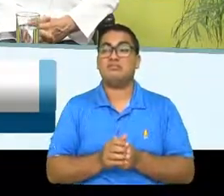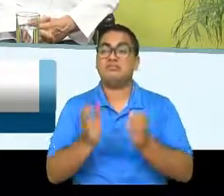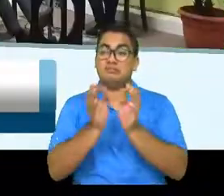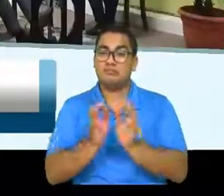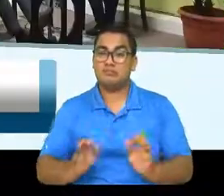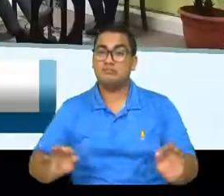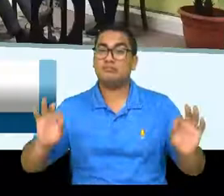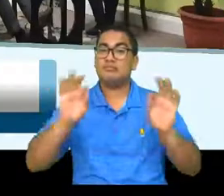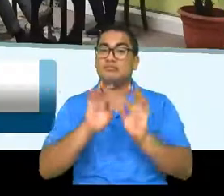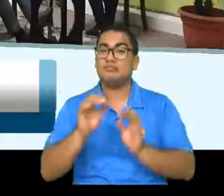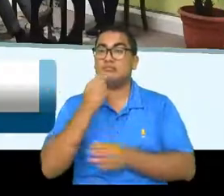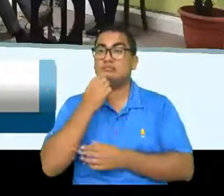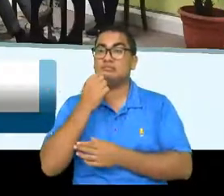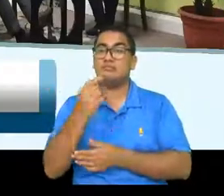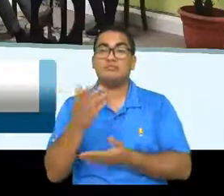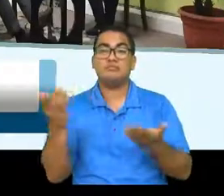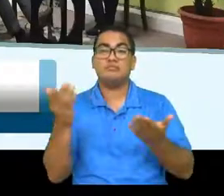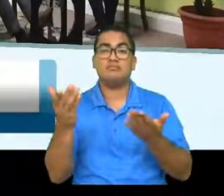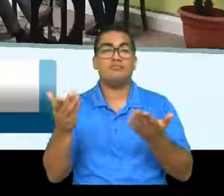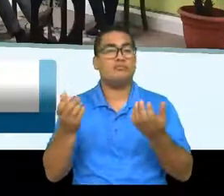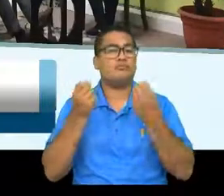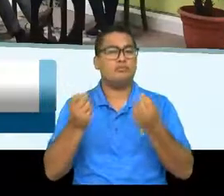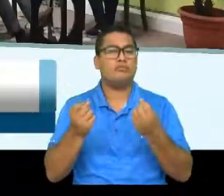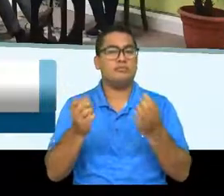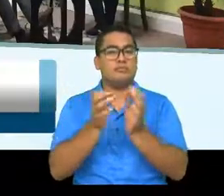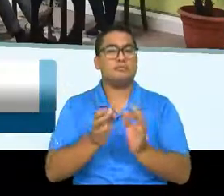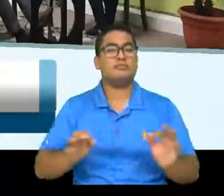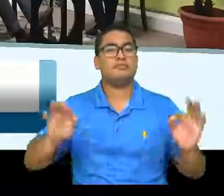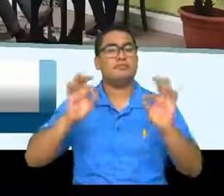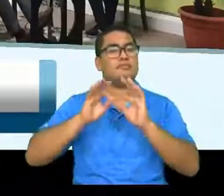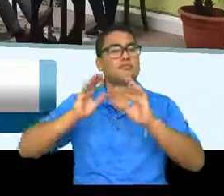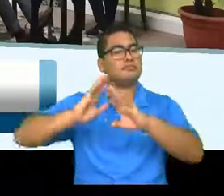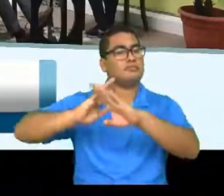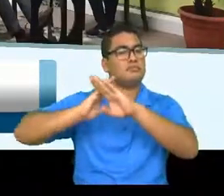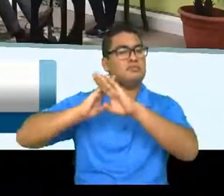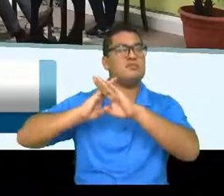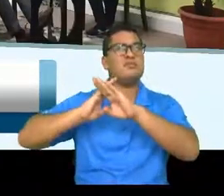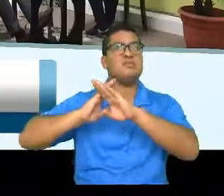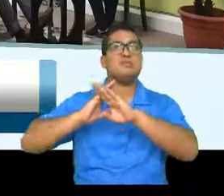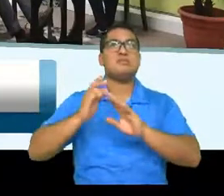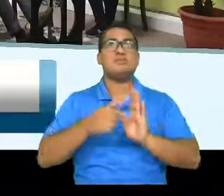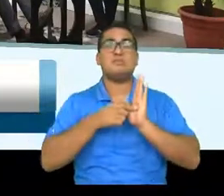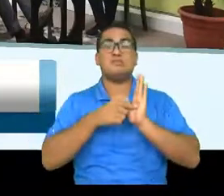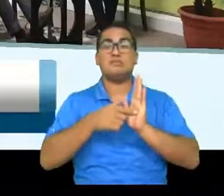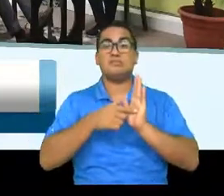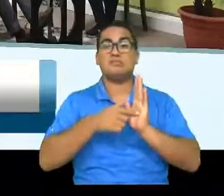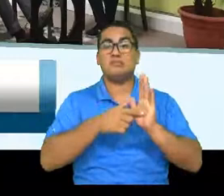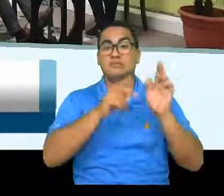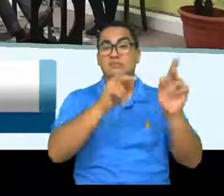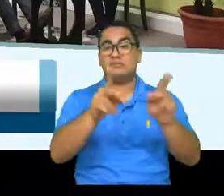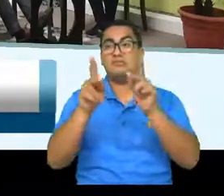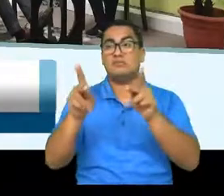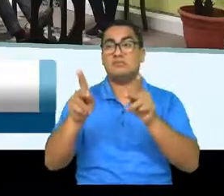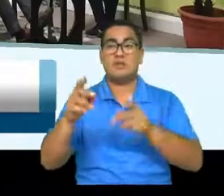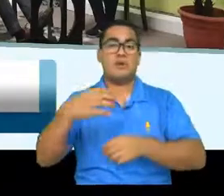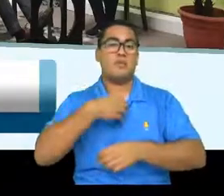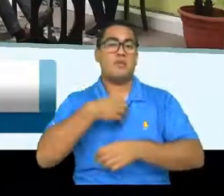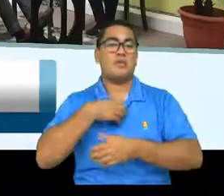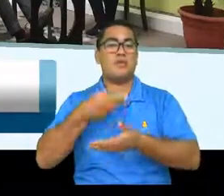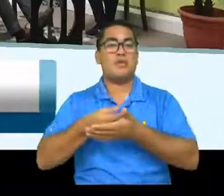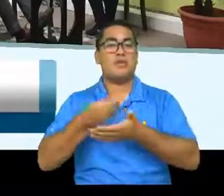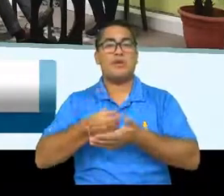que usted decía, la resistencia, ¿verdad? ¿A qué se debe esto, doctora? Esto pasa como por ejemplo cuando nosotros nos automedicamos,